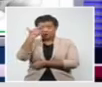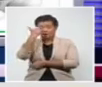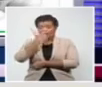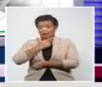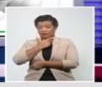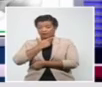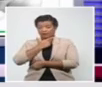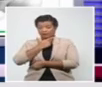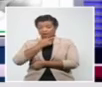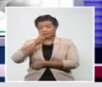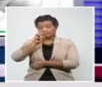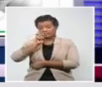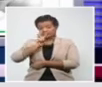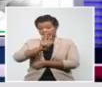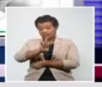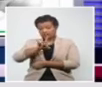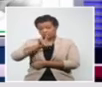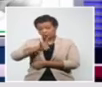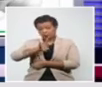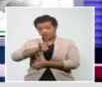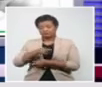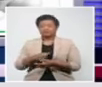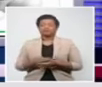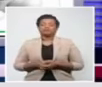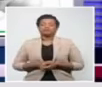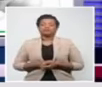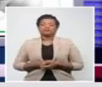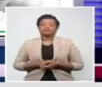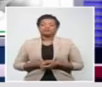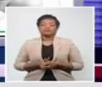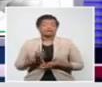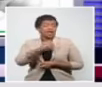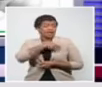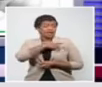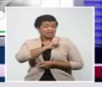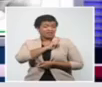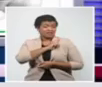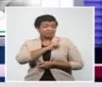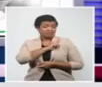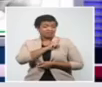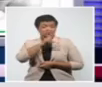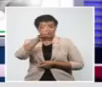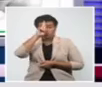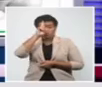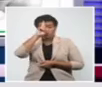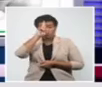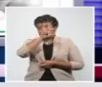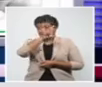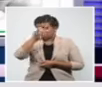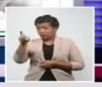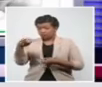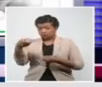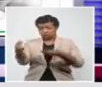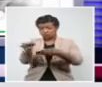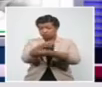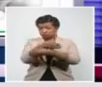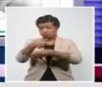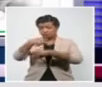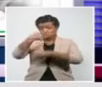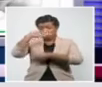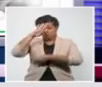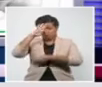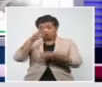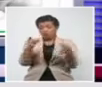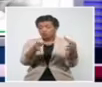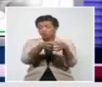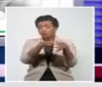con 39. Ayer se diagnosticaron en los hospitales del país 99 menores de 20 años